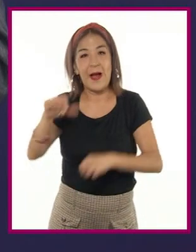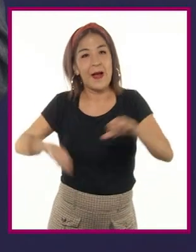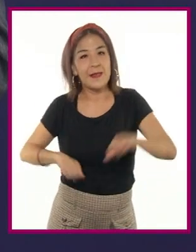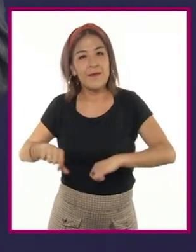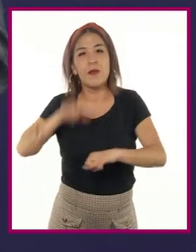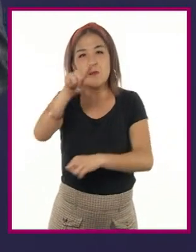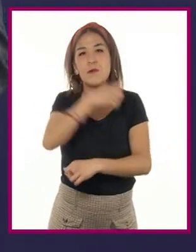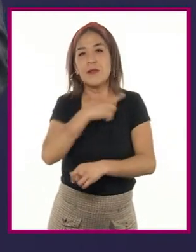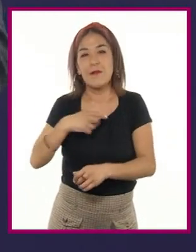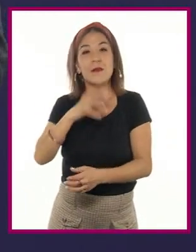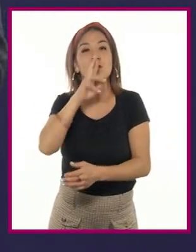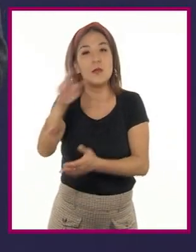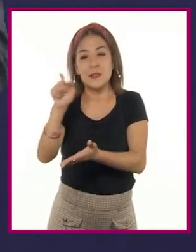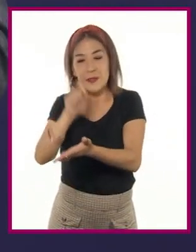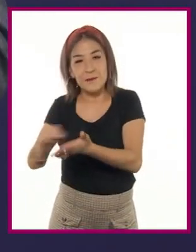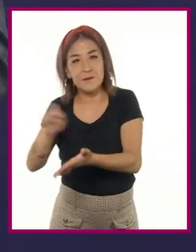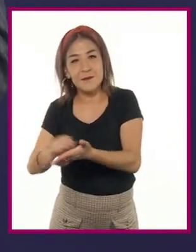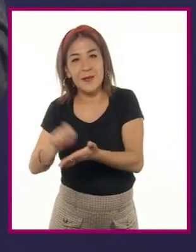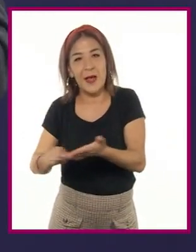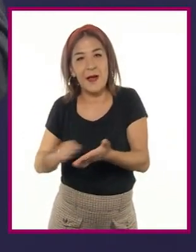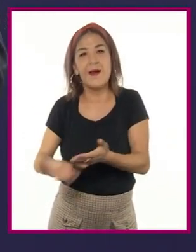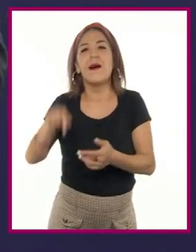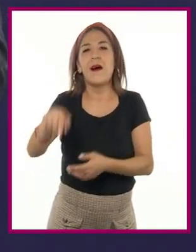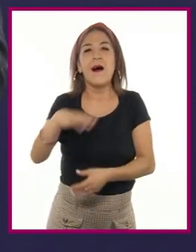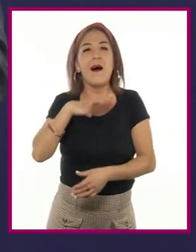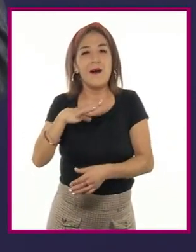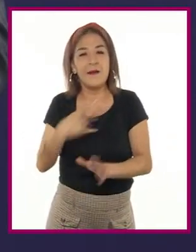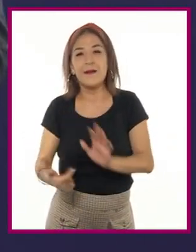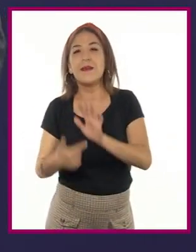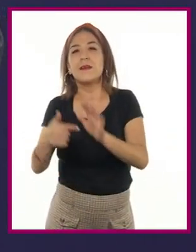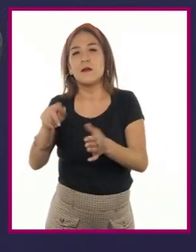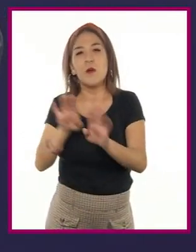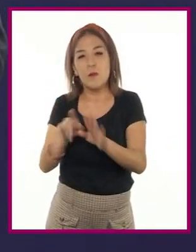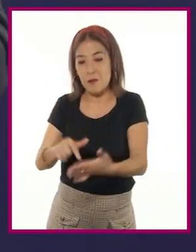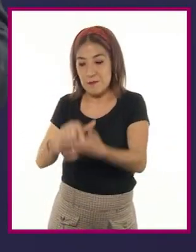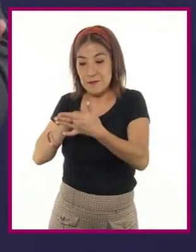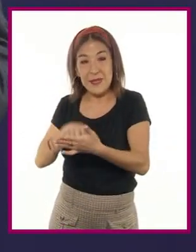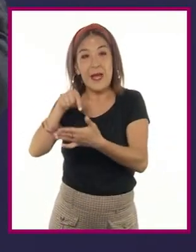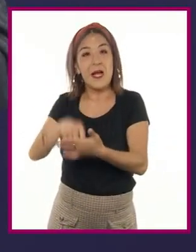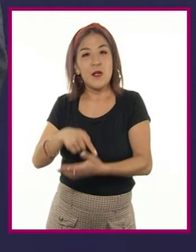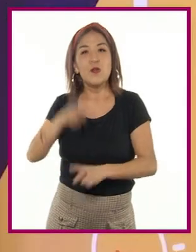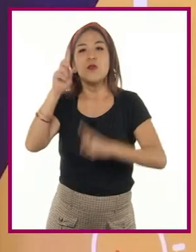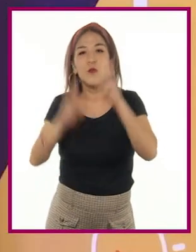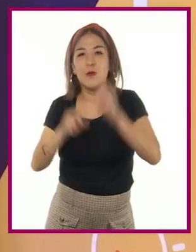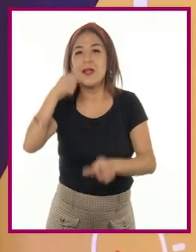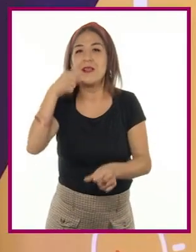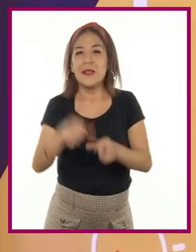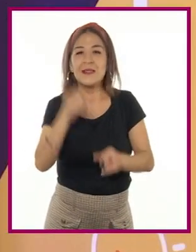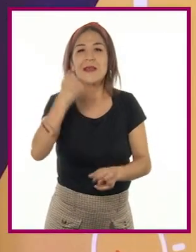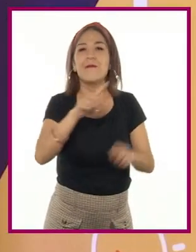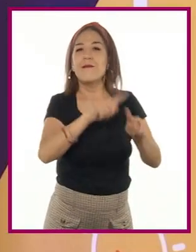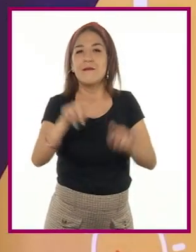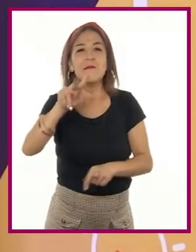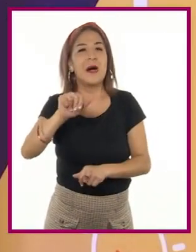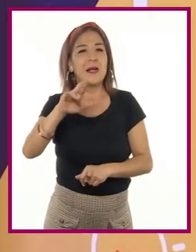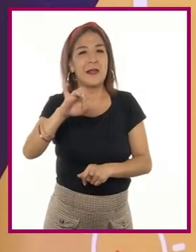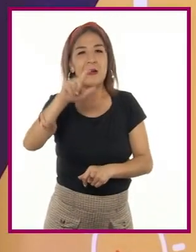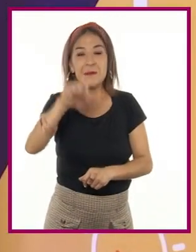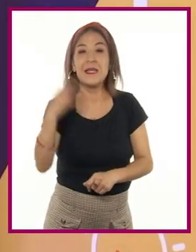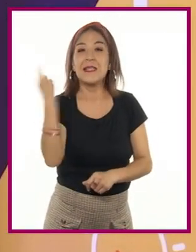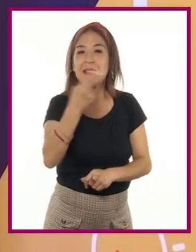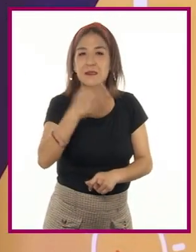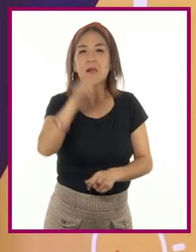para resolver diversas situaciones en donde se les presenten incógnitas y variables es indispensable que